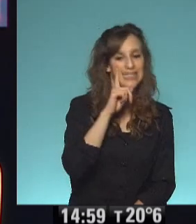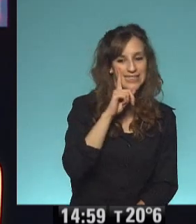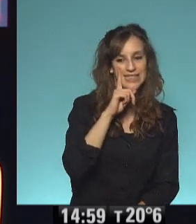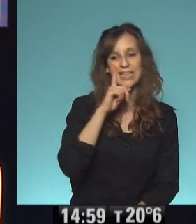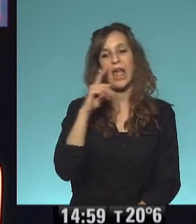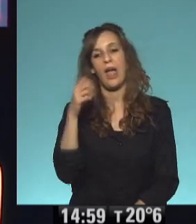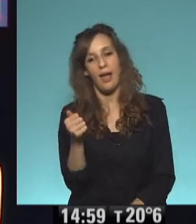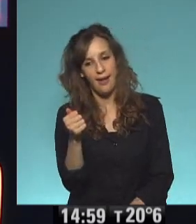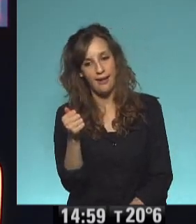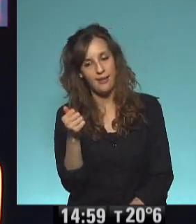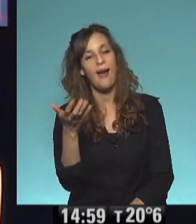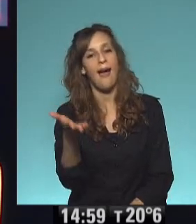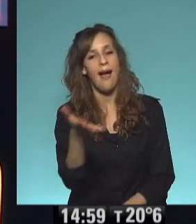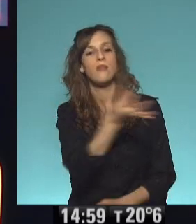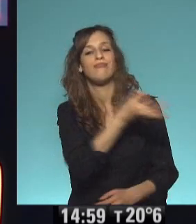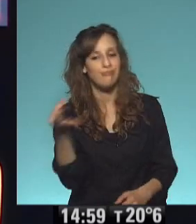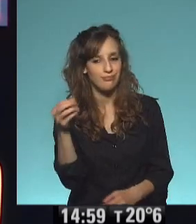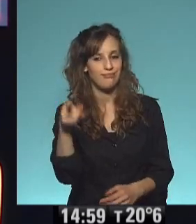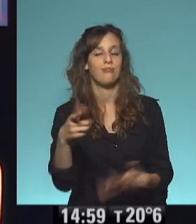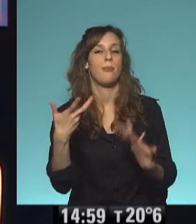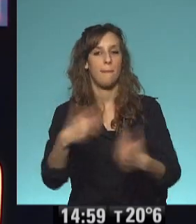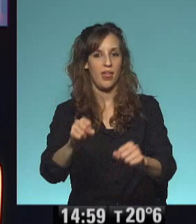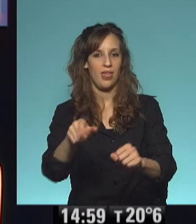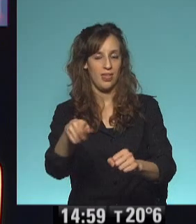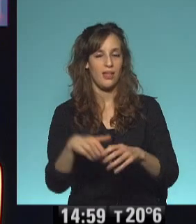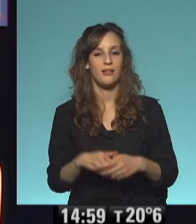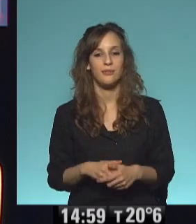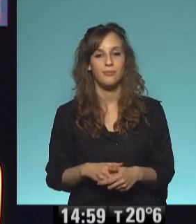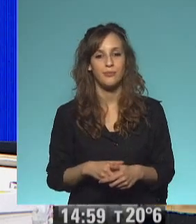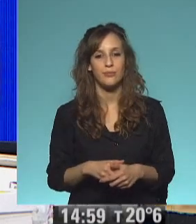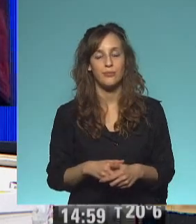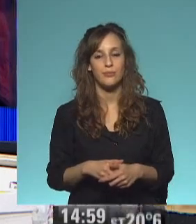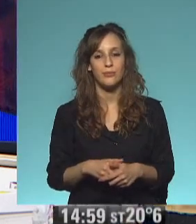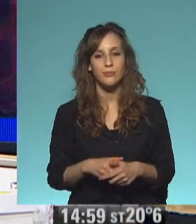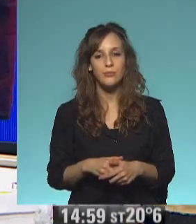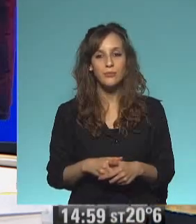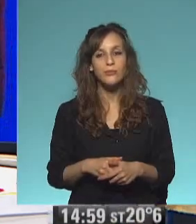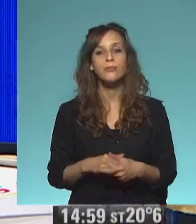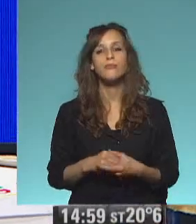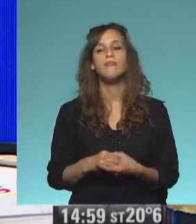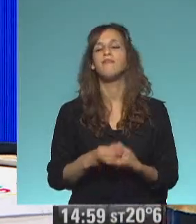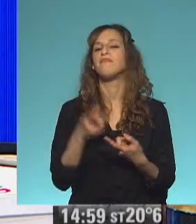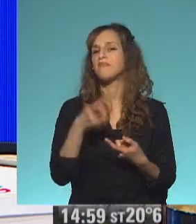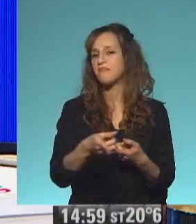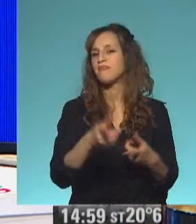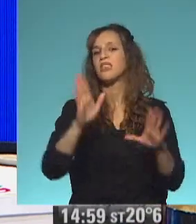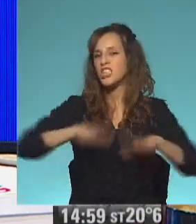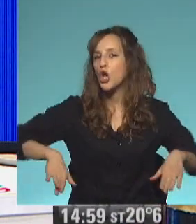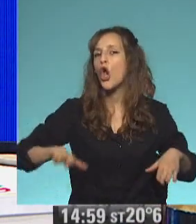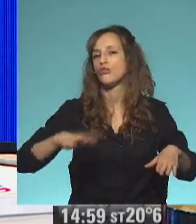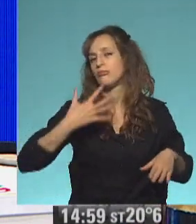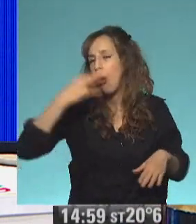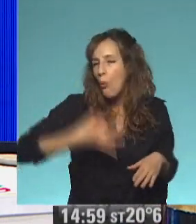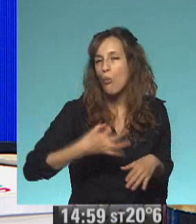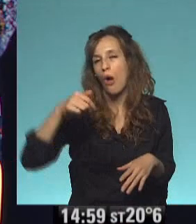Así que enseguida puedo encontrar Chiva. ¿Sí? En casa igual, siguen señalando, nos pueden mandar fotos.